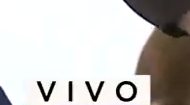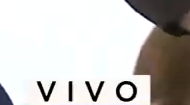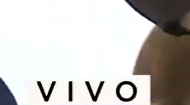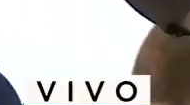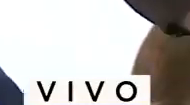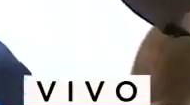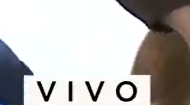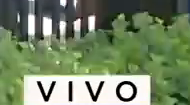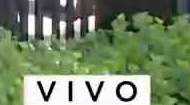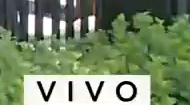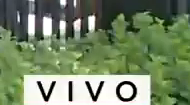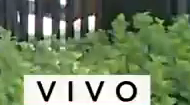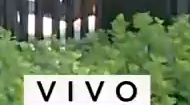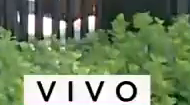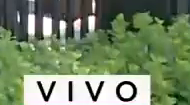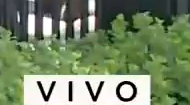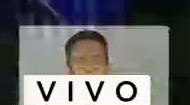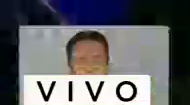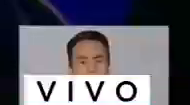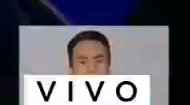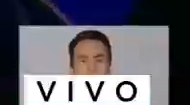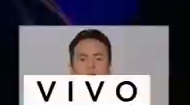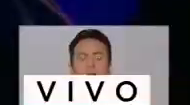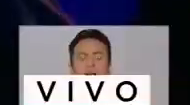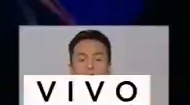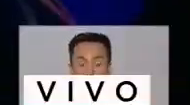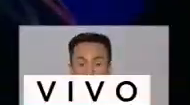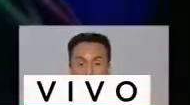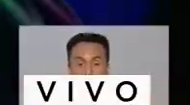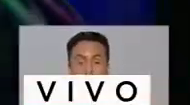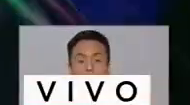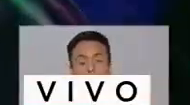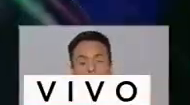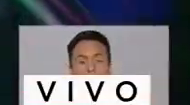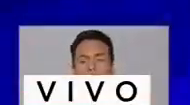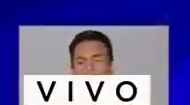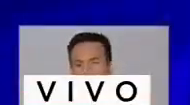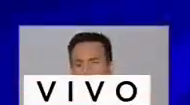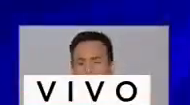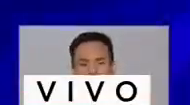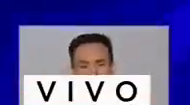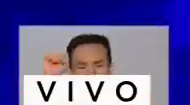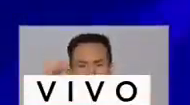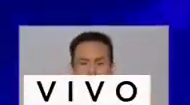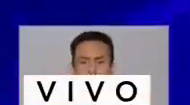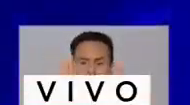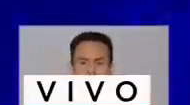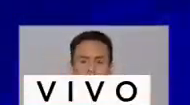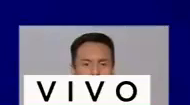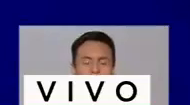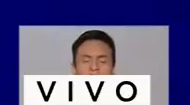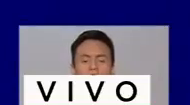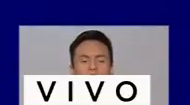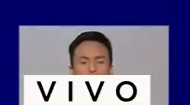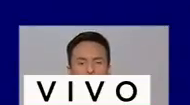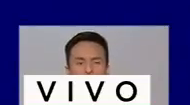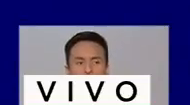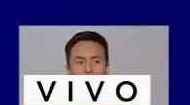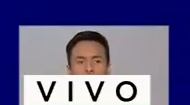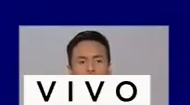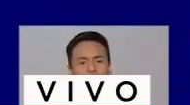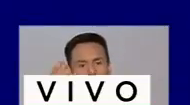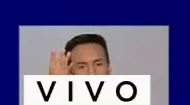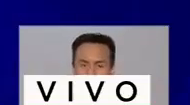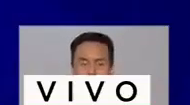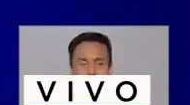reírnos sobre otros puntos. Hay entonces las declaraciones de José Antonio Kast refiriéndose a su participación en este último debate. Importante lo que